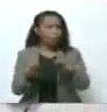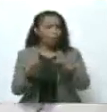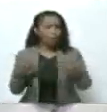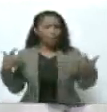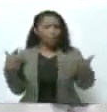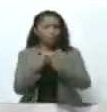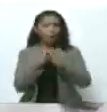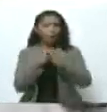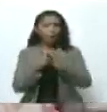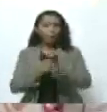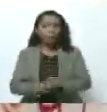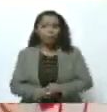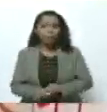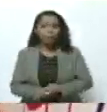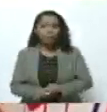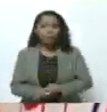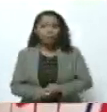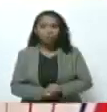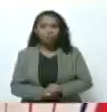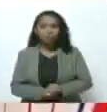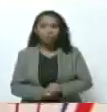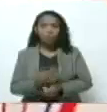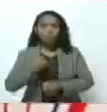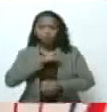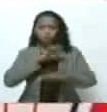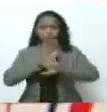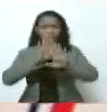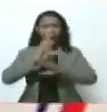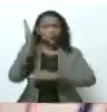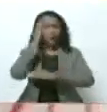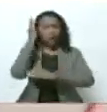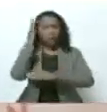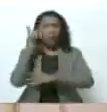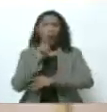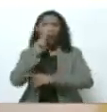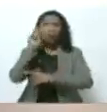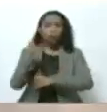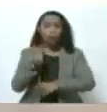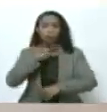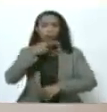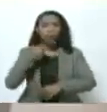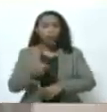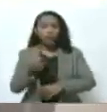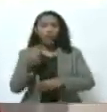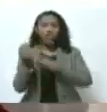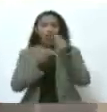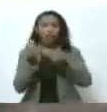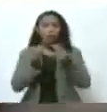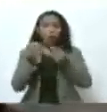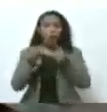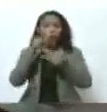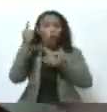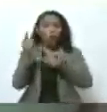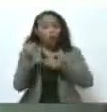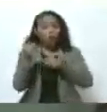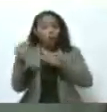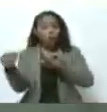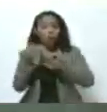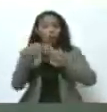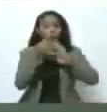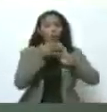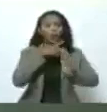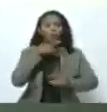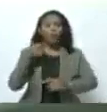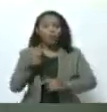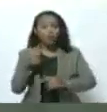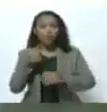conflicto que conocemos entre Ucrania, Rusia, y como Occidente se ha venido contra Rusia y